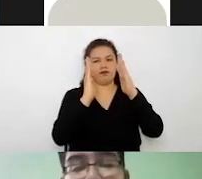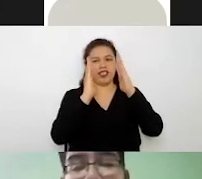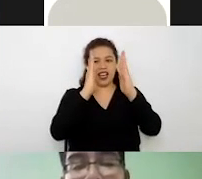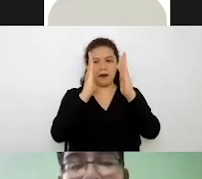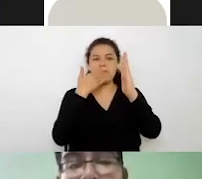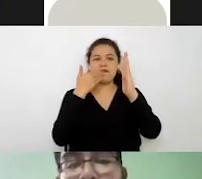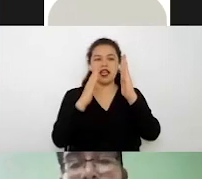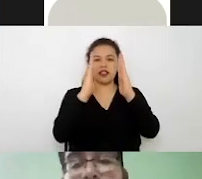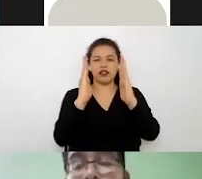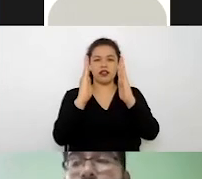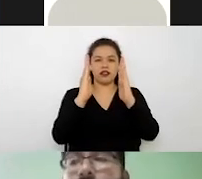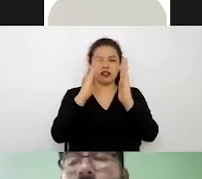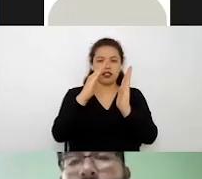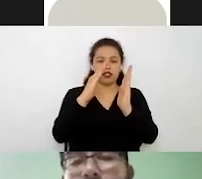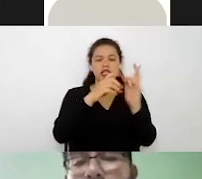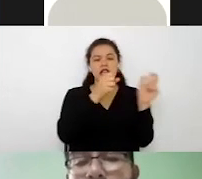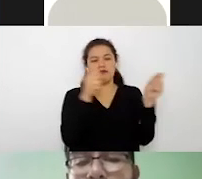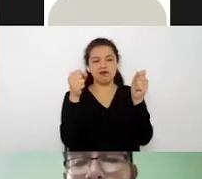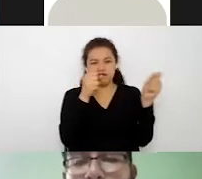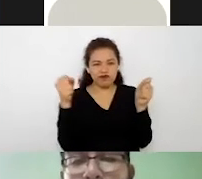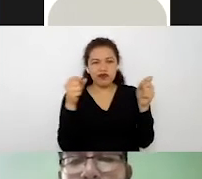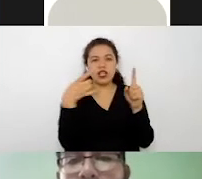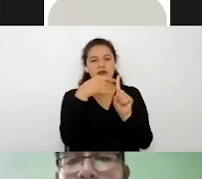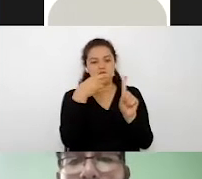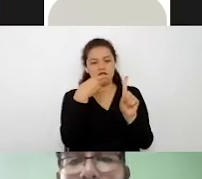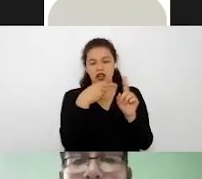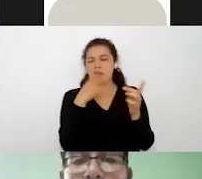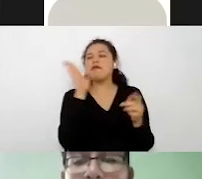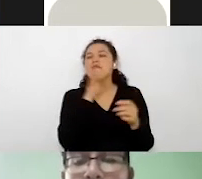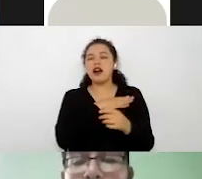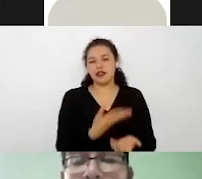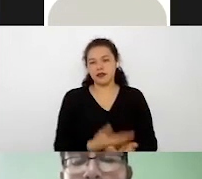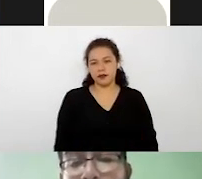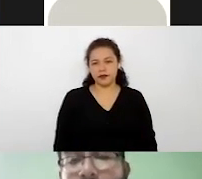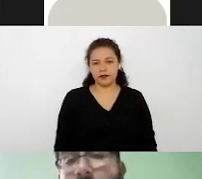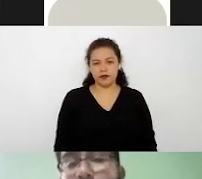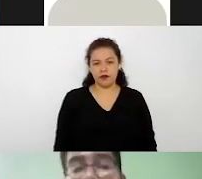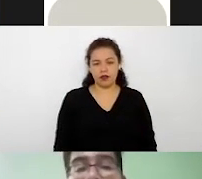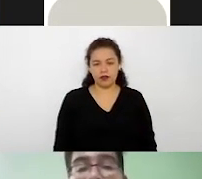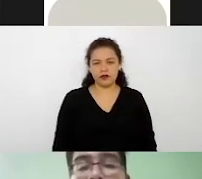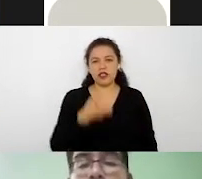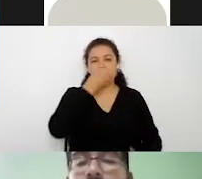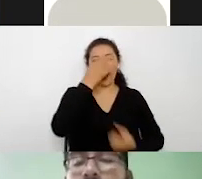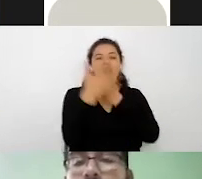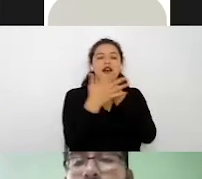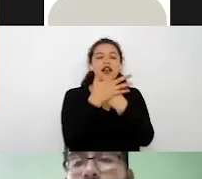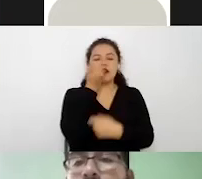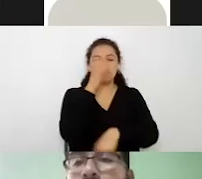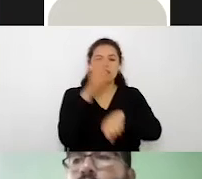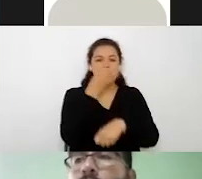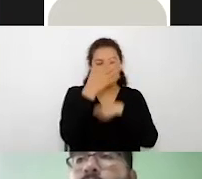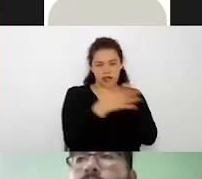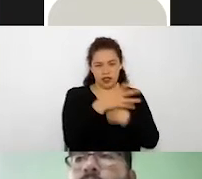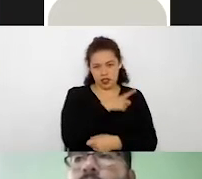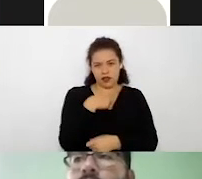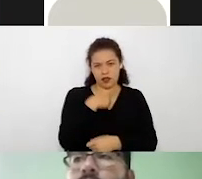abrir o cerrar bien las puertas. Esos son indicativos que tendríamos que dar a la administración del edificio en dado caso de que se